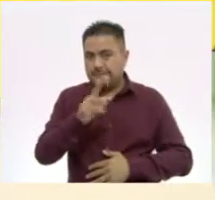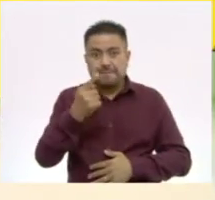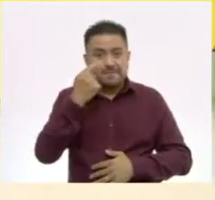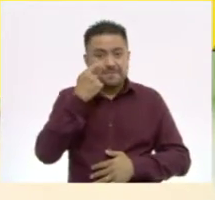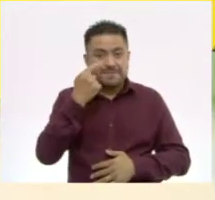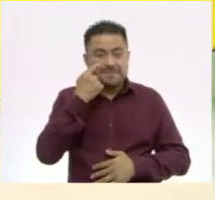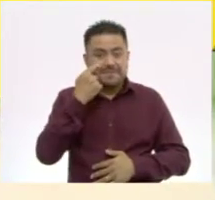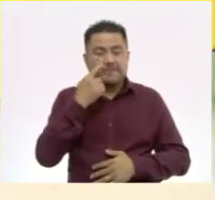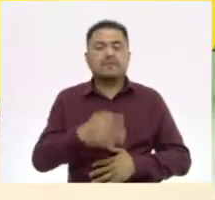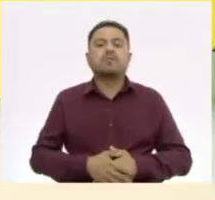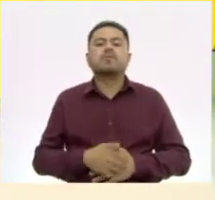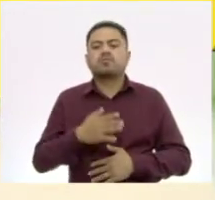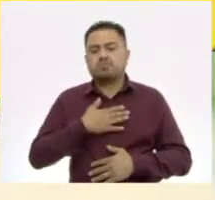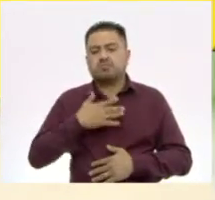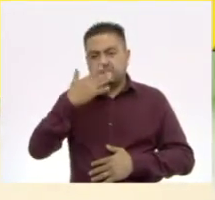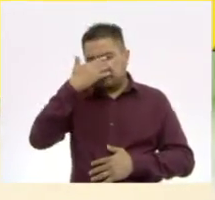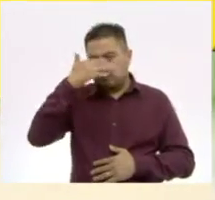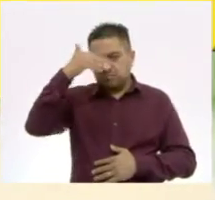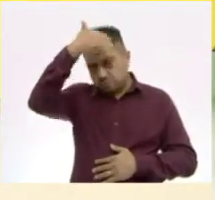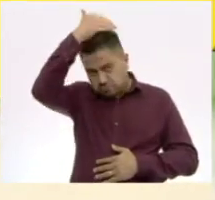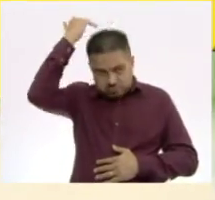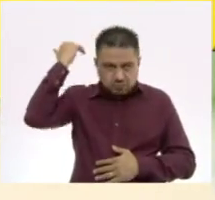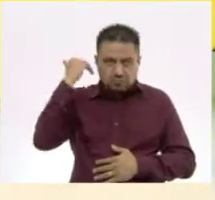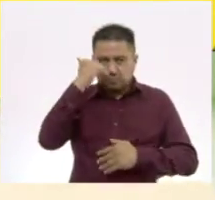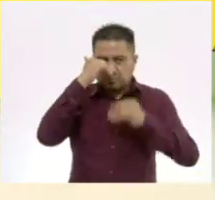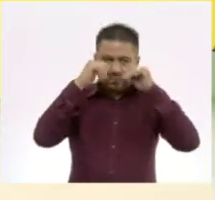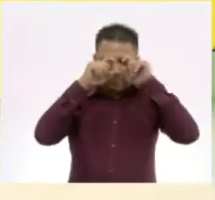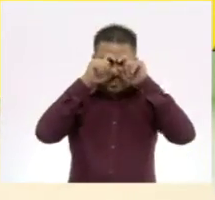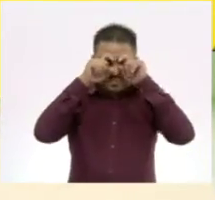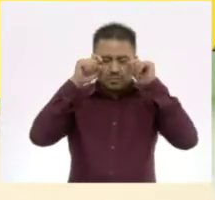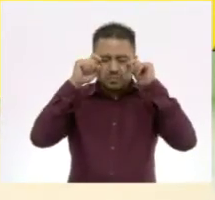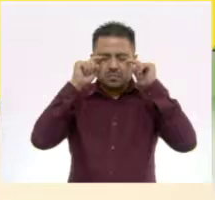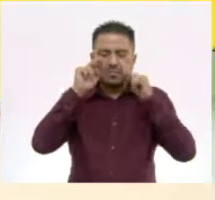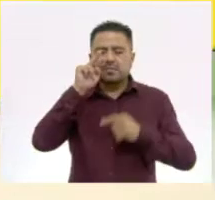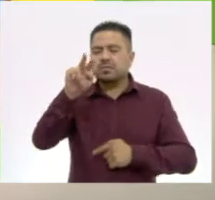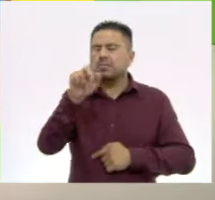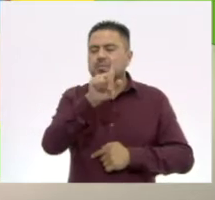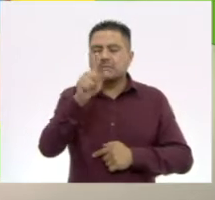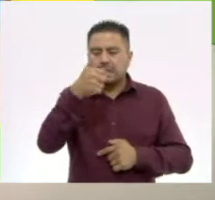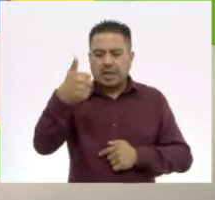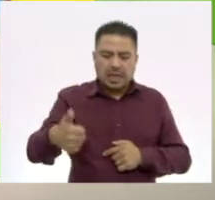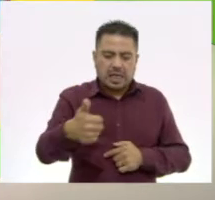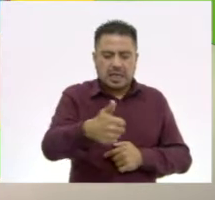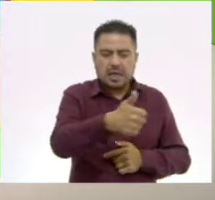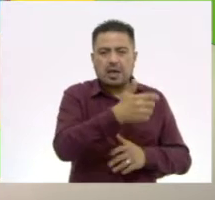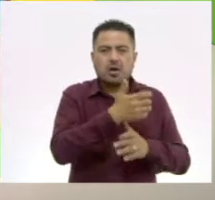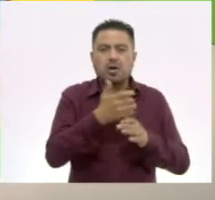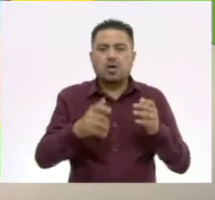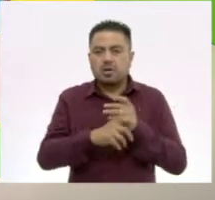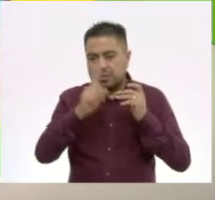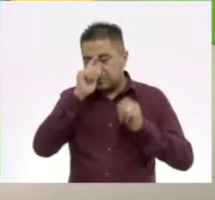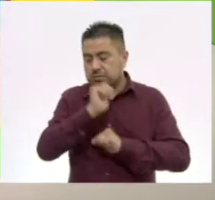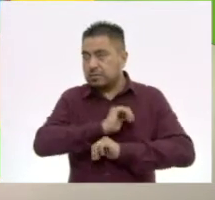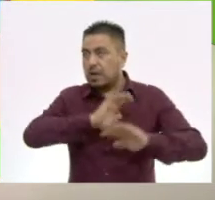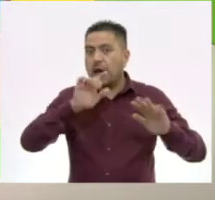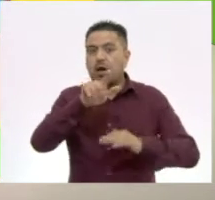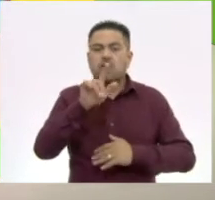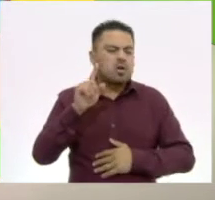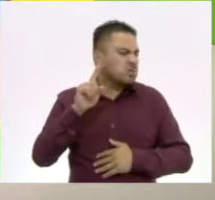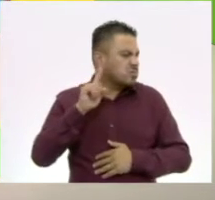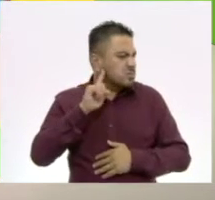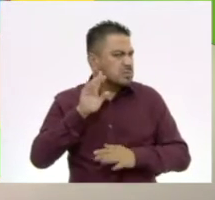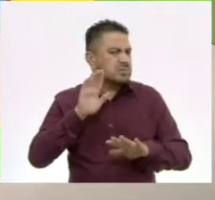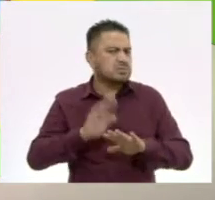yo te voy a vendar los ojos y en cada una de estas cajas hay un elemento sorpresa que tú vas a escuchar